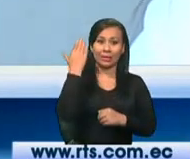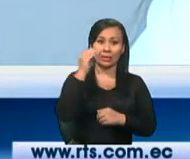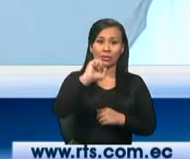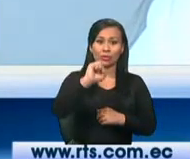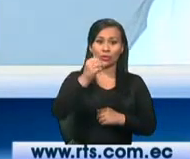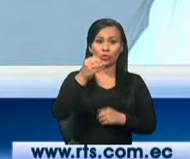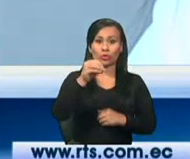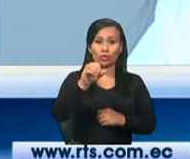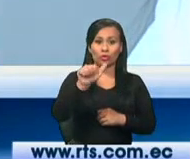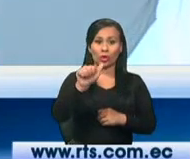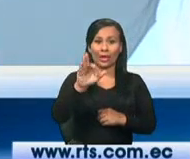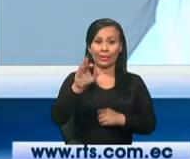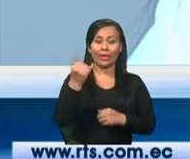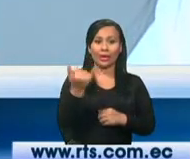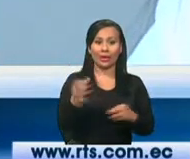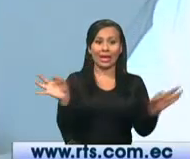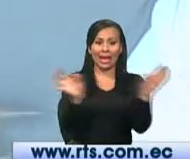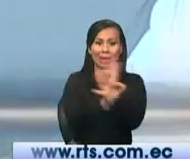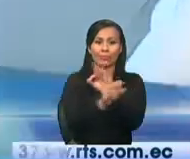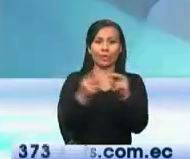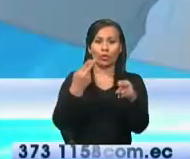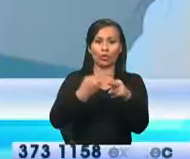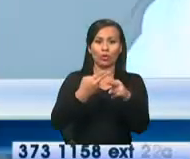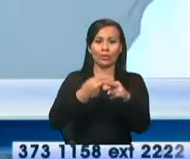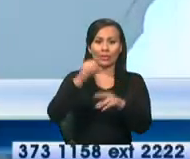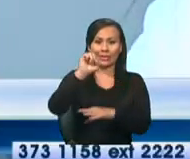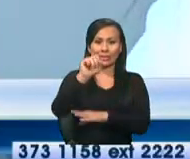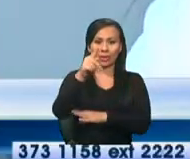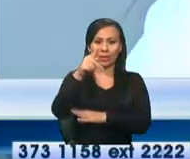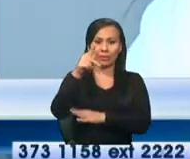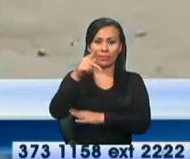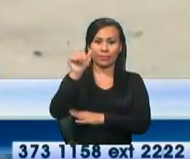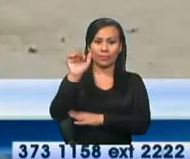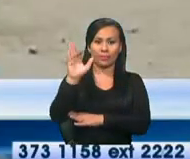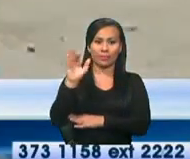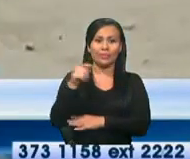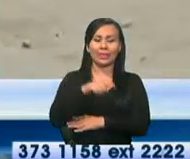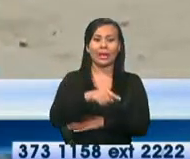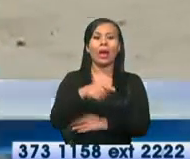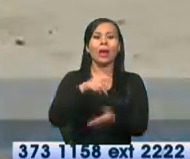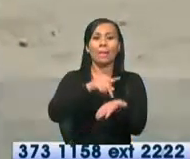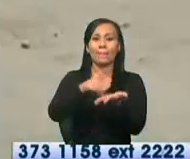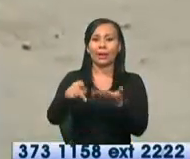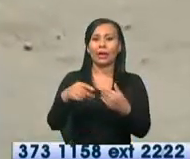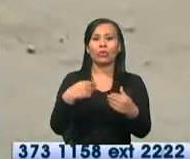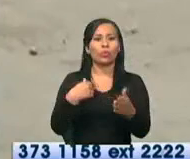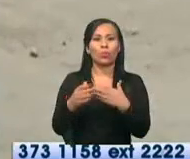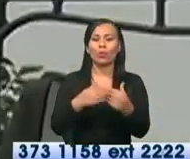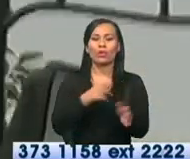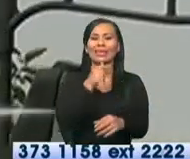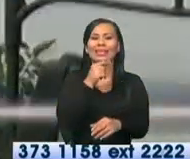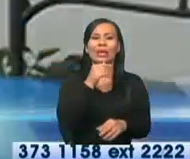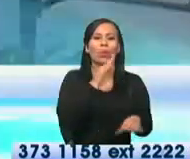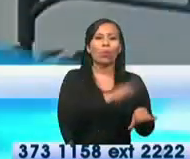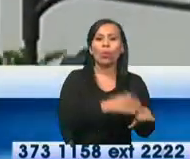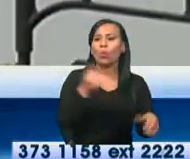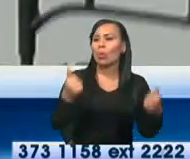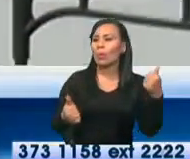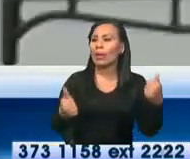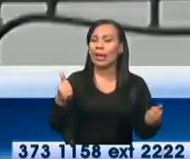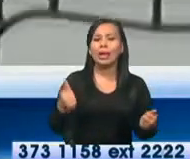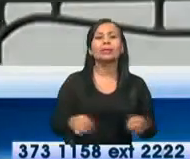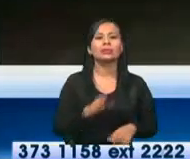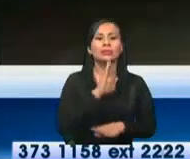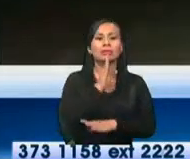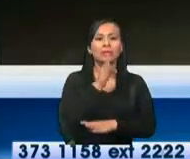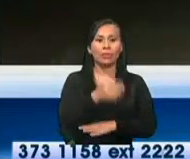el sistema SPAT, Servicio Público de Pago de Accidente de Tránsito, no ve quién tuvo la culpa o quién no.